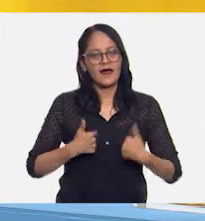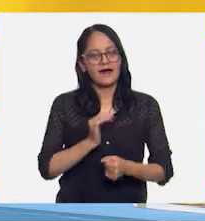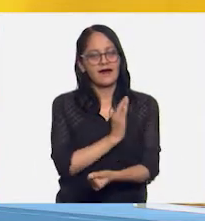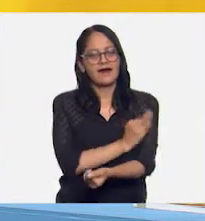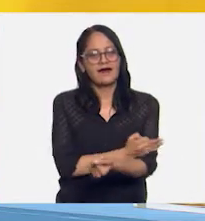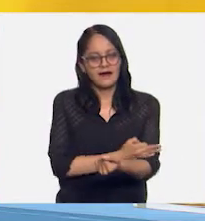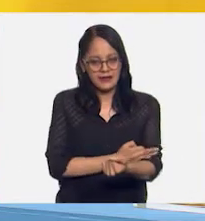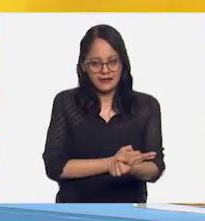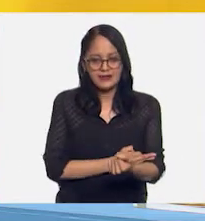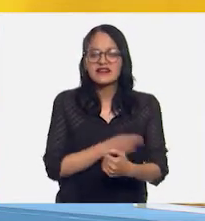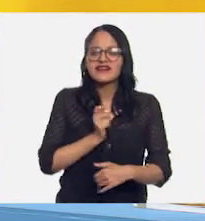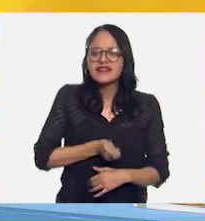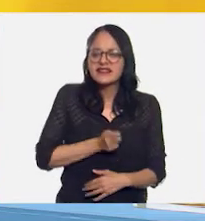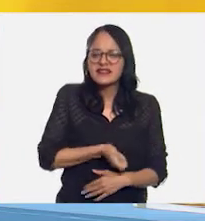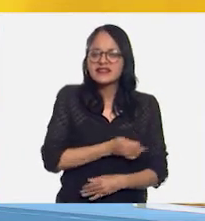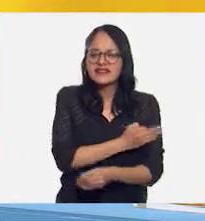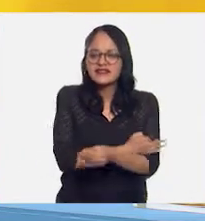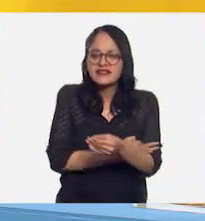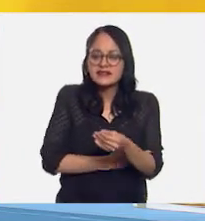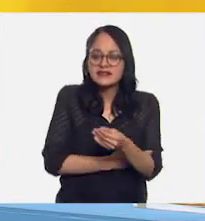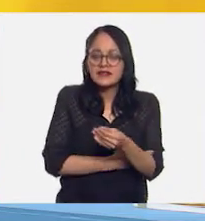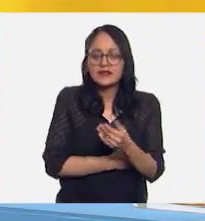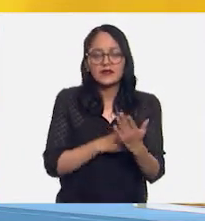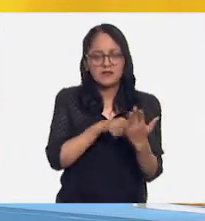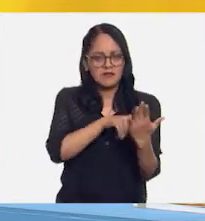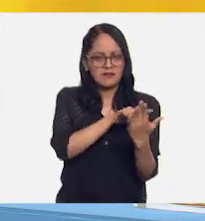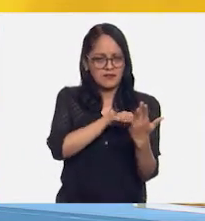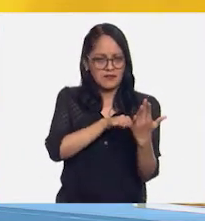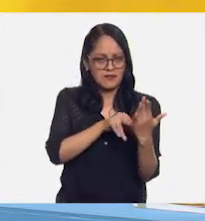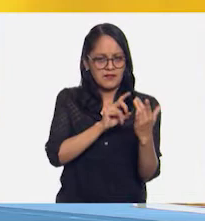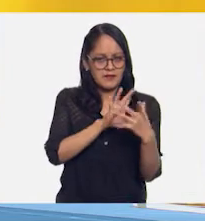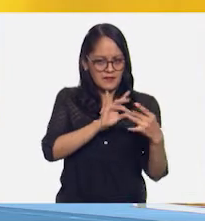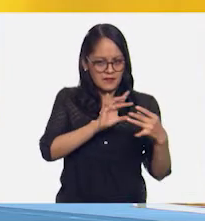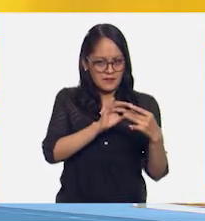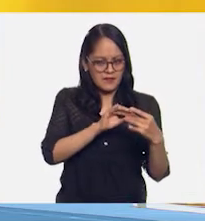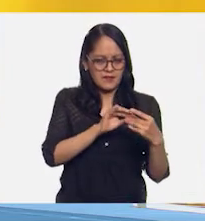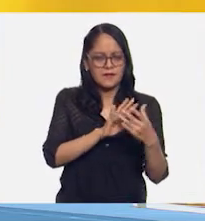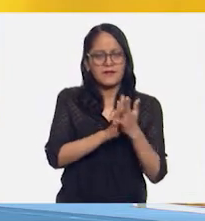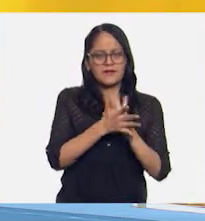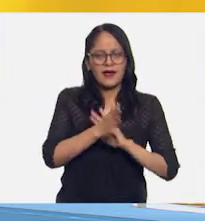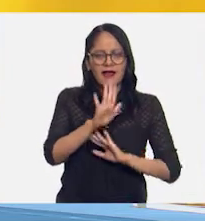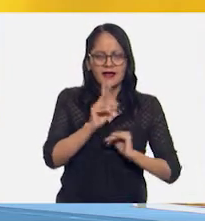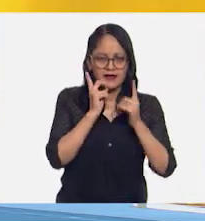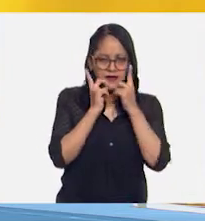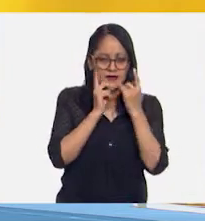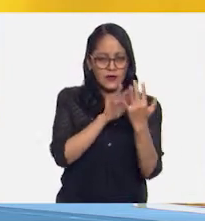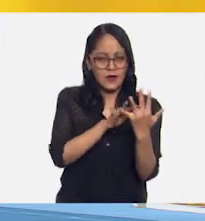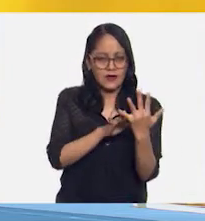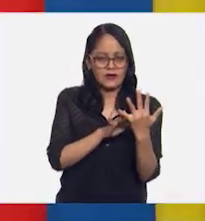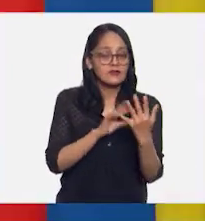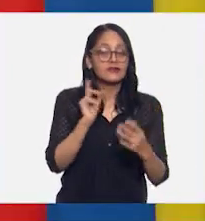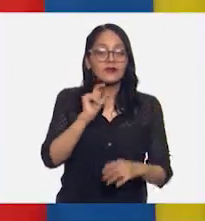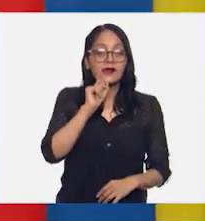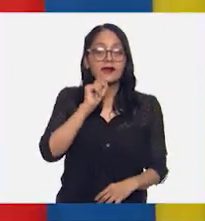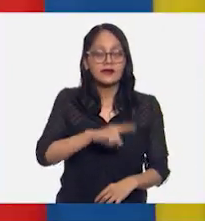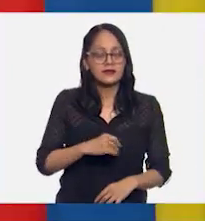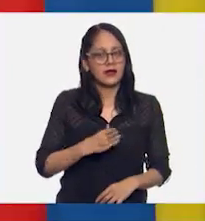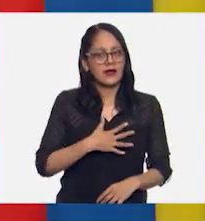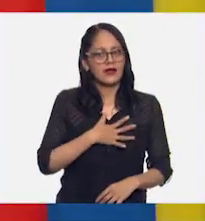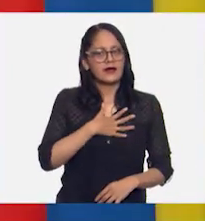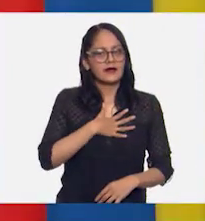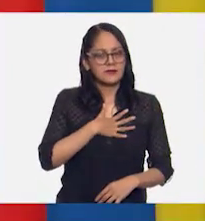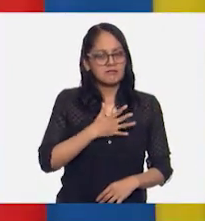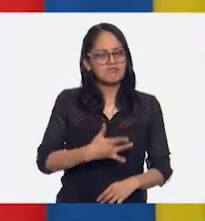no hacemos referencia solo a la comprensión del sentido del discurso, sino también a lo emotivo y a